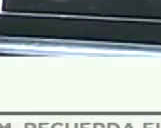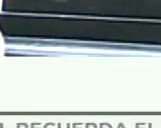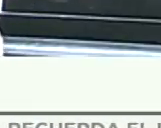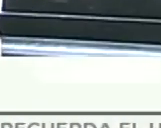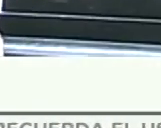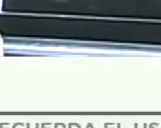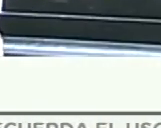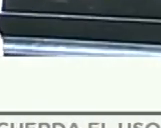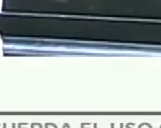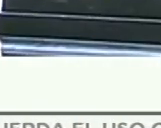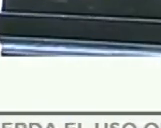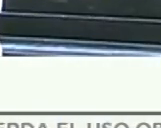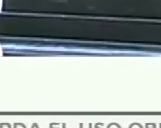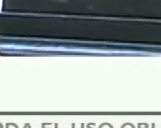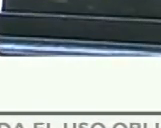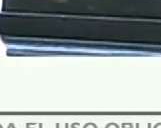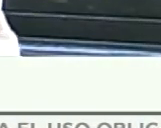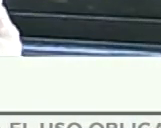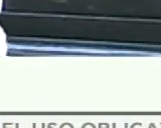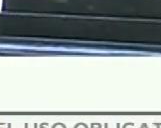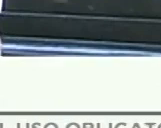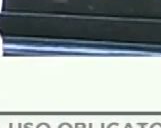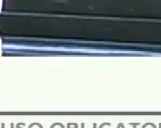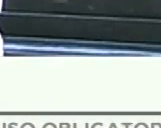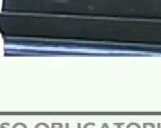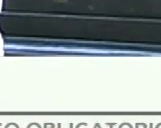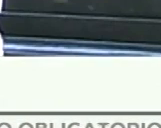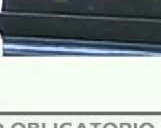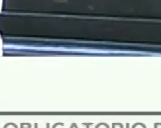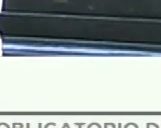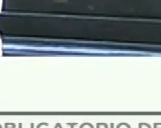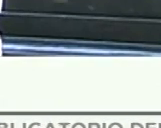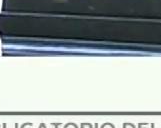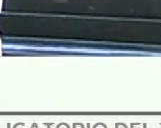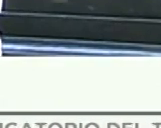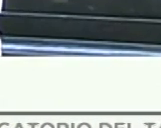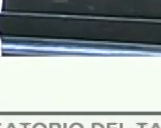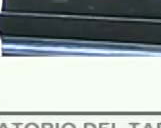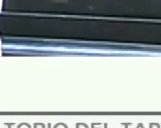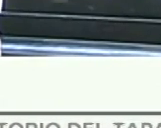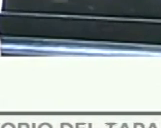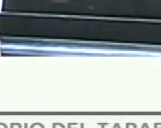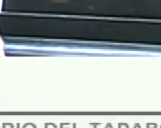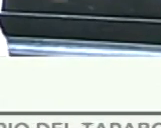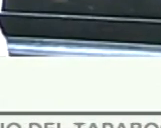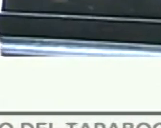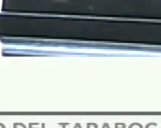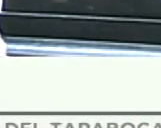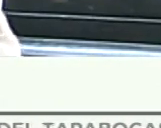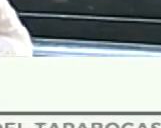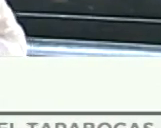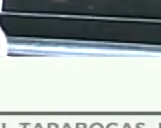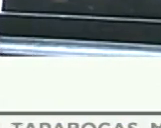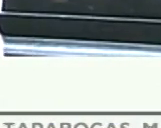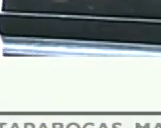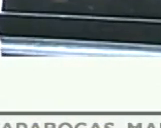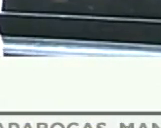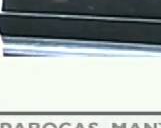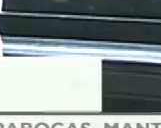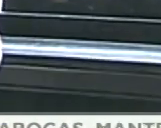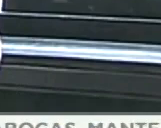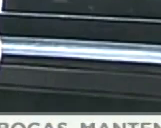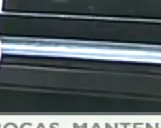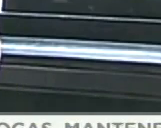Gracias, Barry, por este nuevo contacto informativo. Al culminar la reunión de la Comisión Presidencial para la Atención del COVID-19, las declaraciones las ofrece